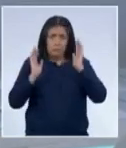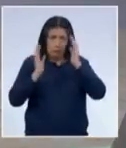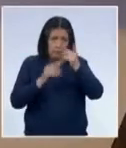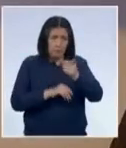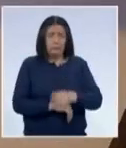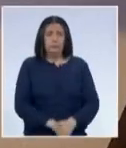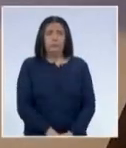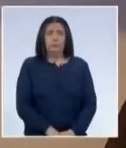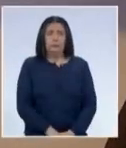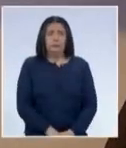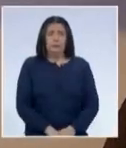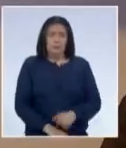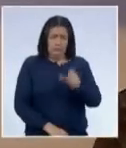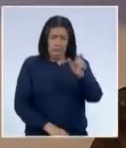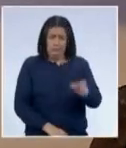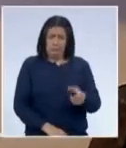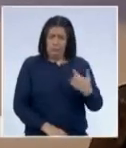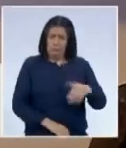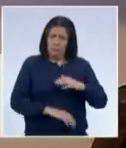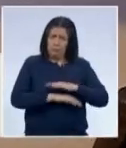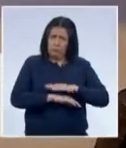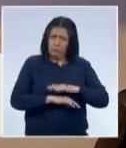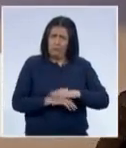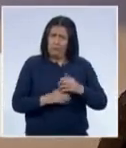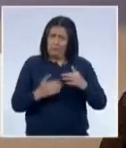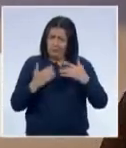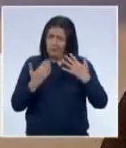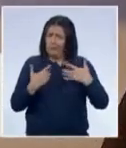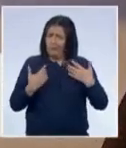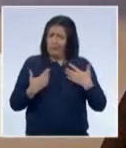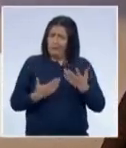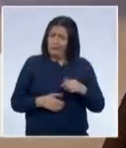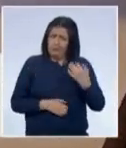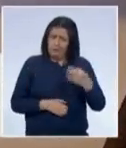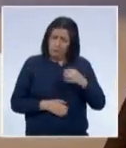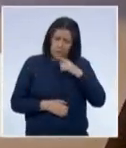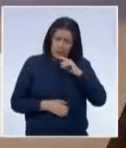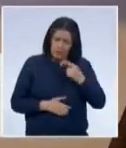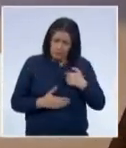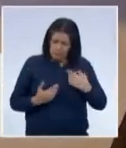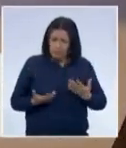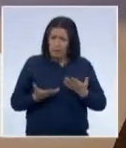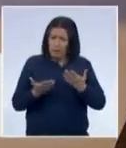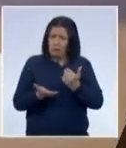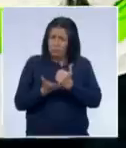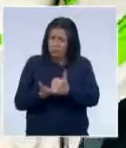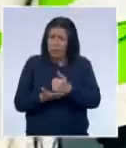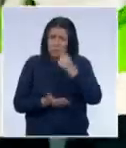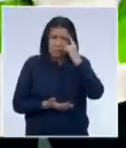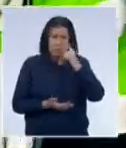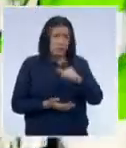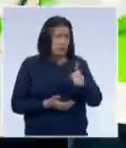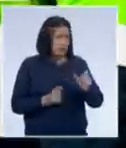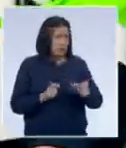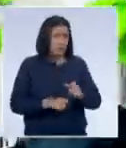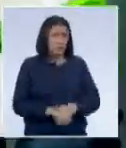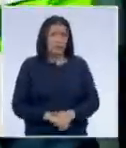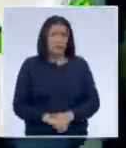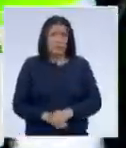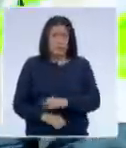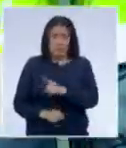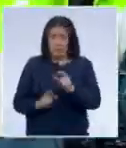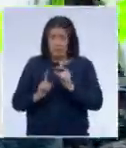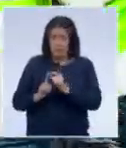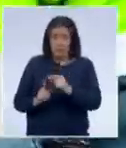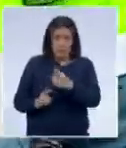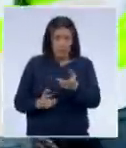es una persona muy noble muy alegre siempre dispuesta a ayudar pensando en los demás con estas palabras